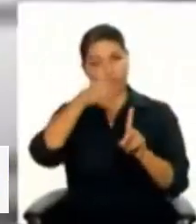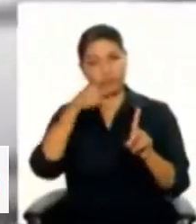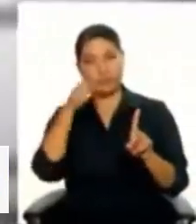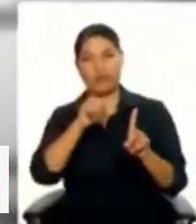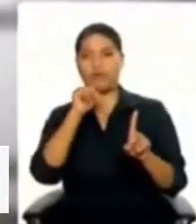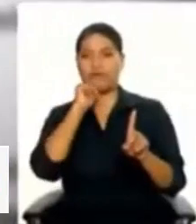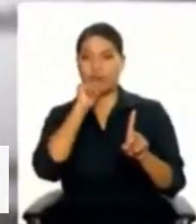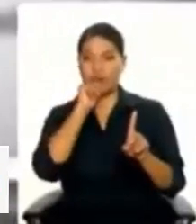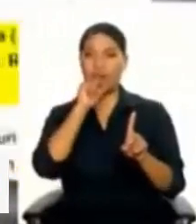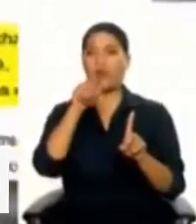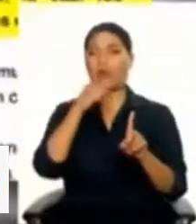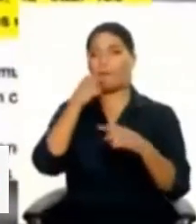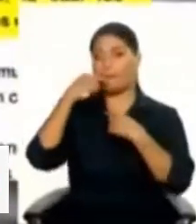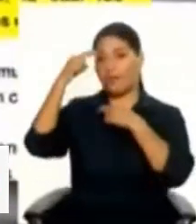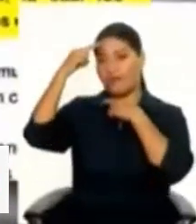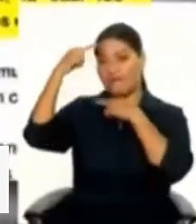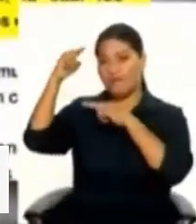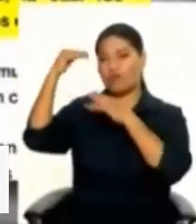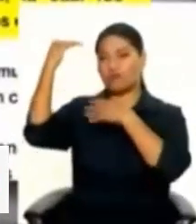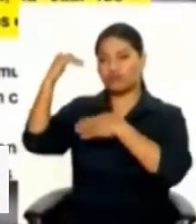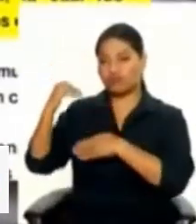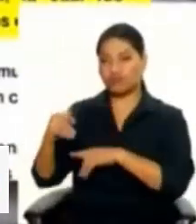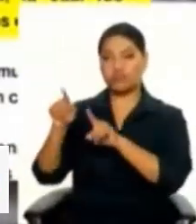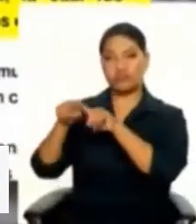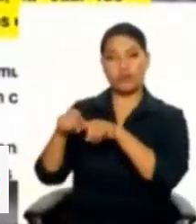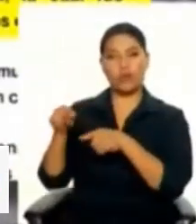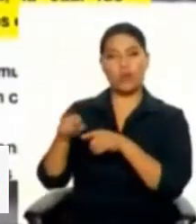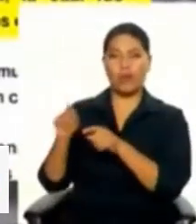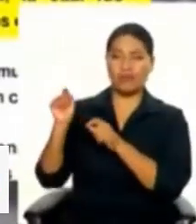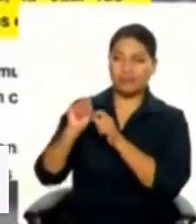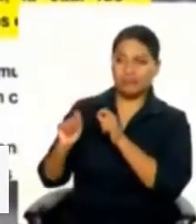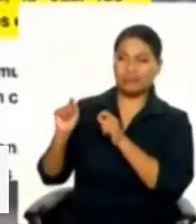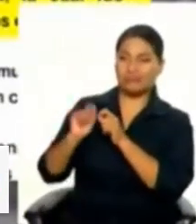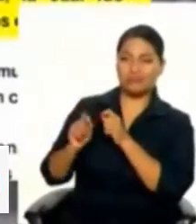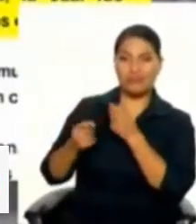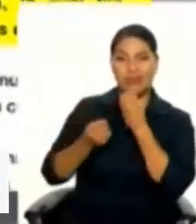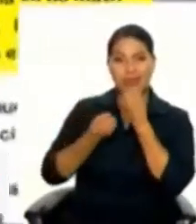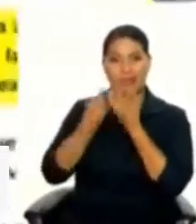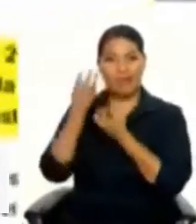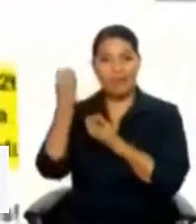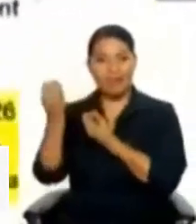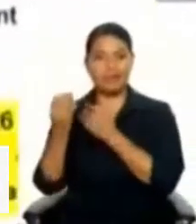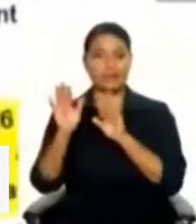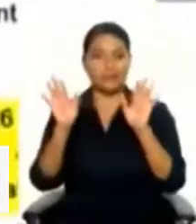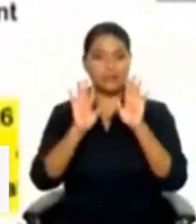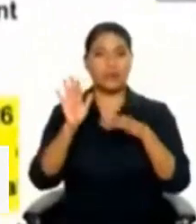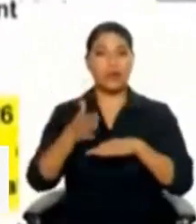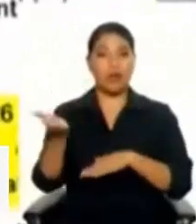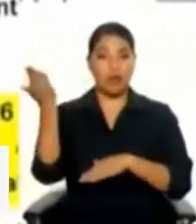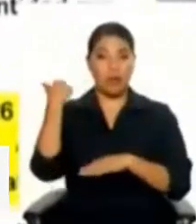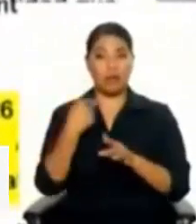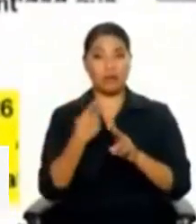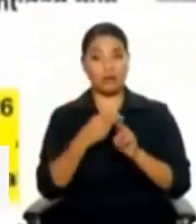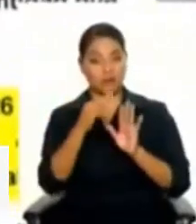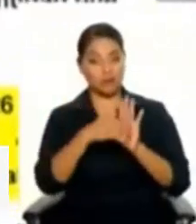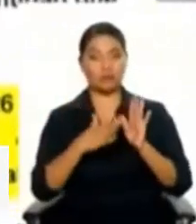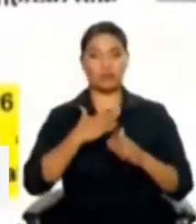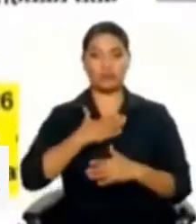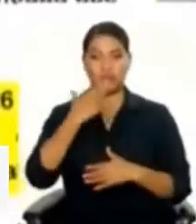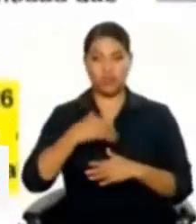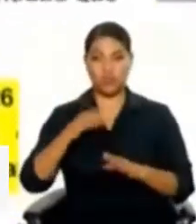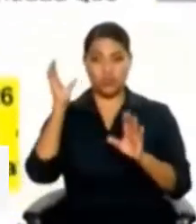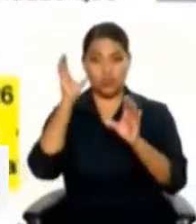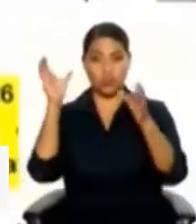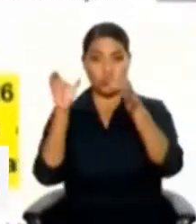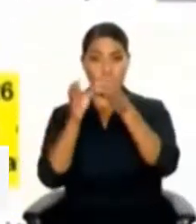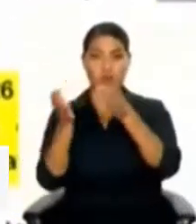Parlamento, escribió un comunicado donde califica de tendenciosa la información y aclara que durante su inscripción como candidato al Congreso